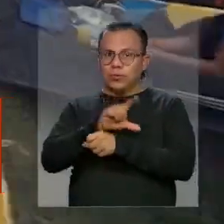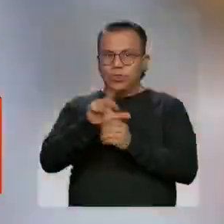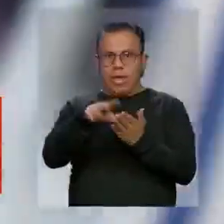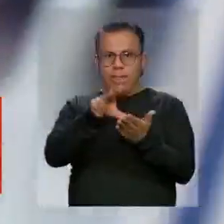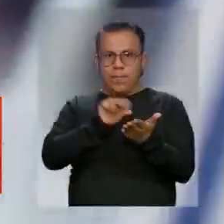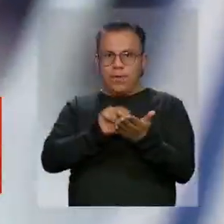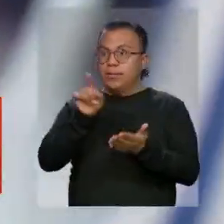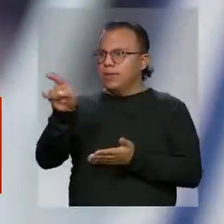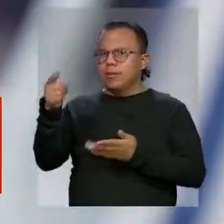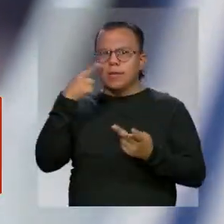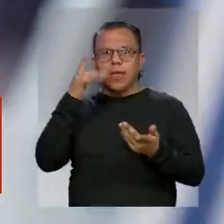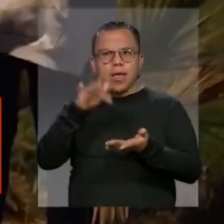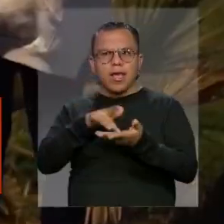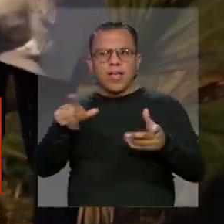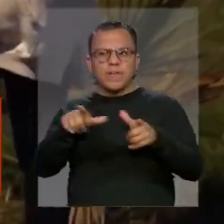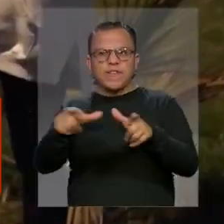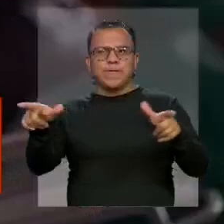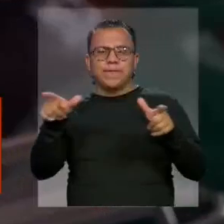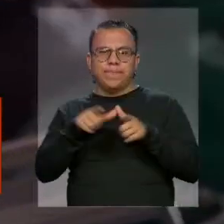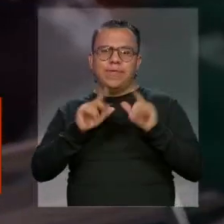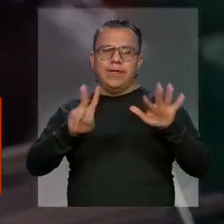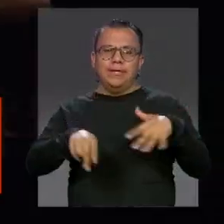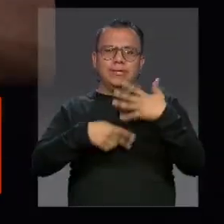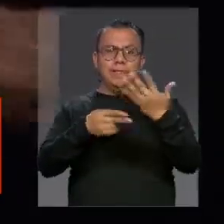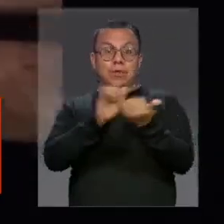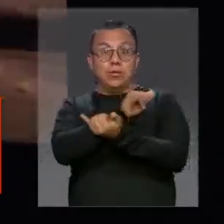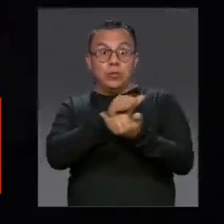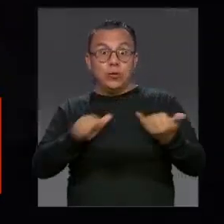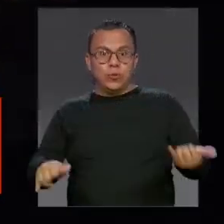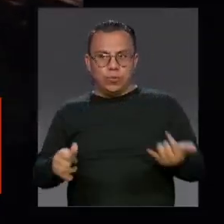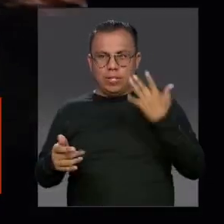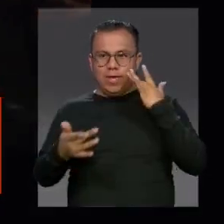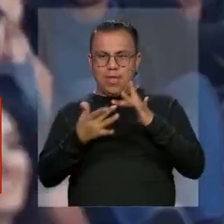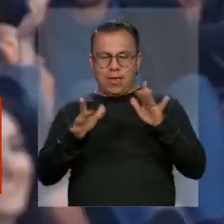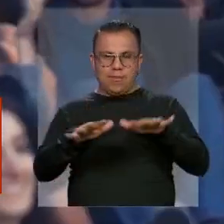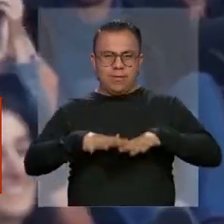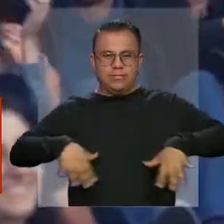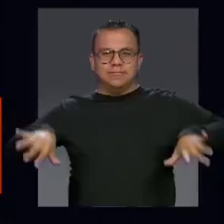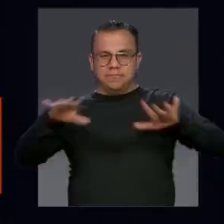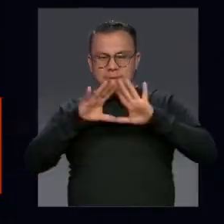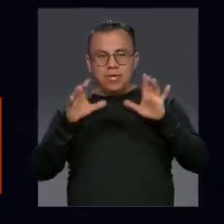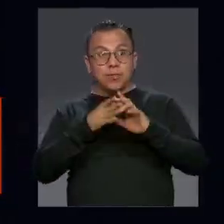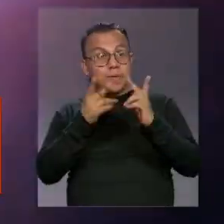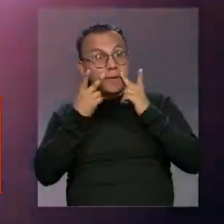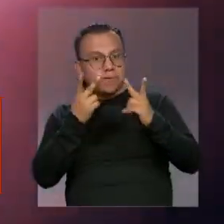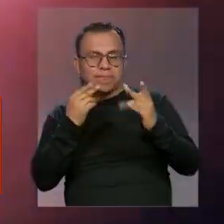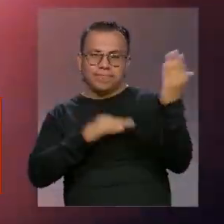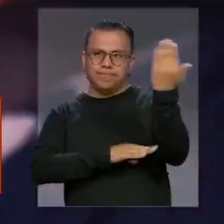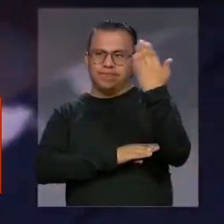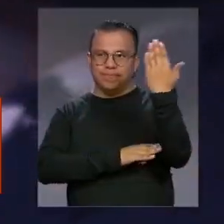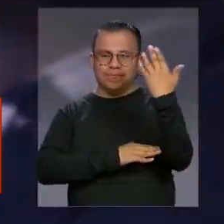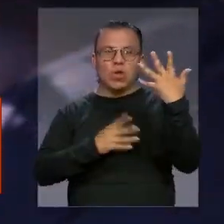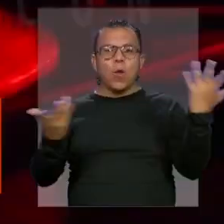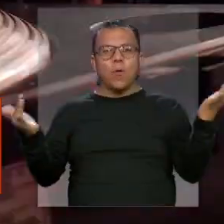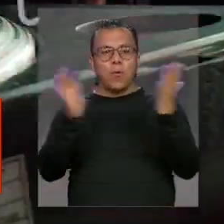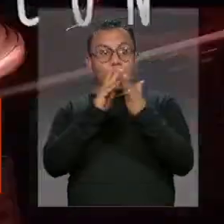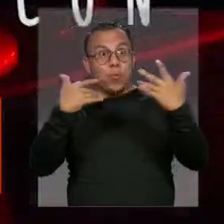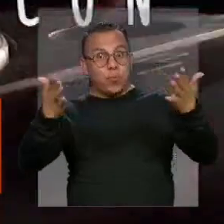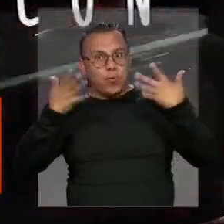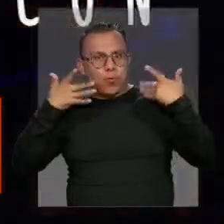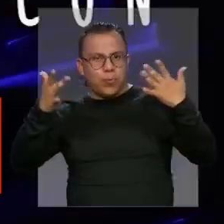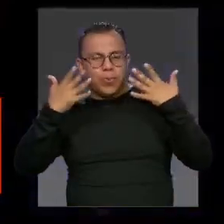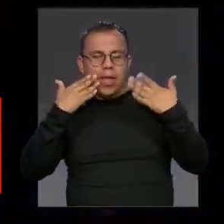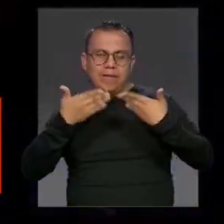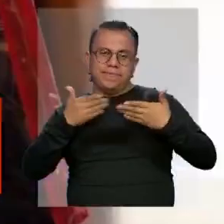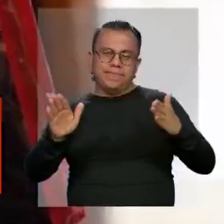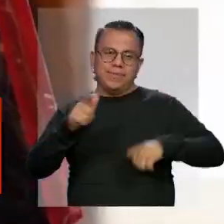Aranda, lugar donde se realizará la séptima y última jornada de este espacio para disfrutar del cine al aire libre. Se dará